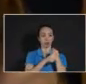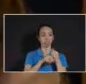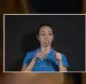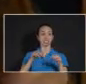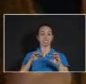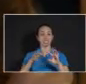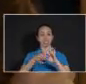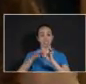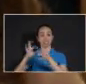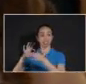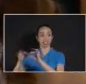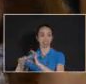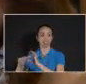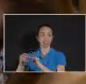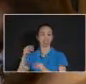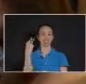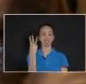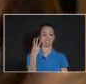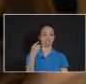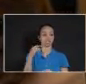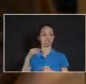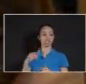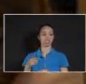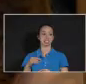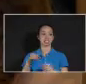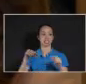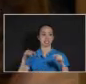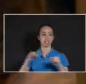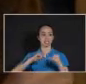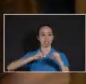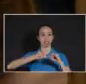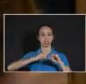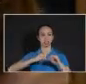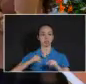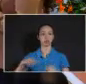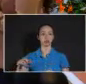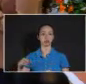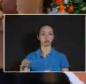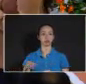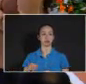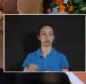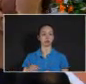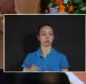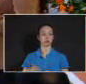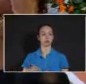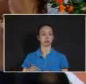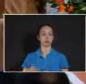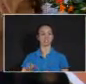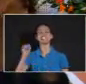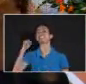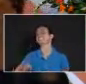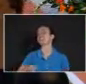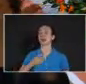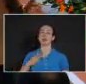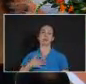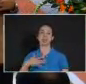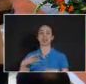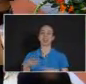romper. En pocas palabras, me encantaría casarme contigo. Te amo.